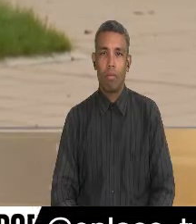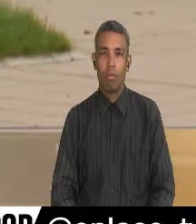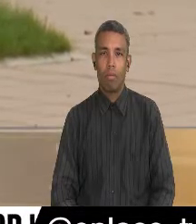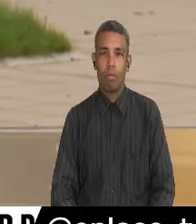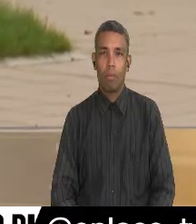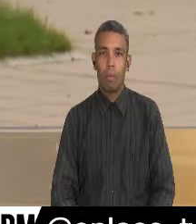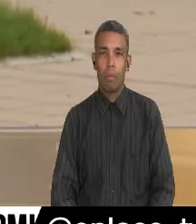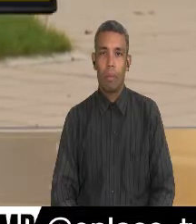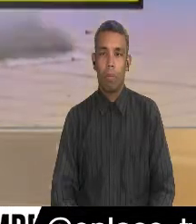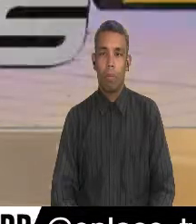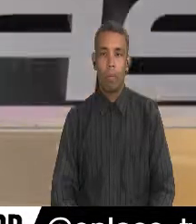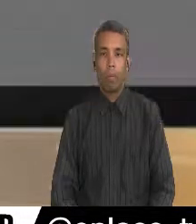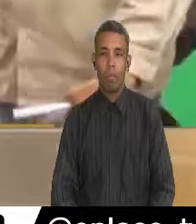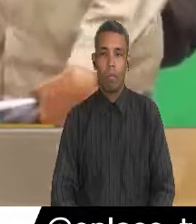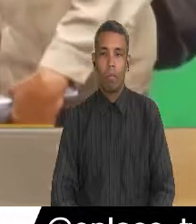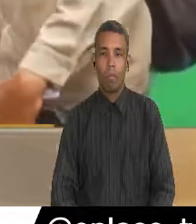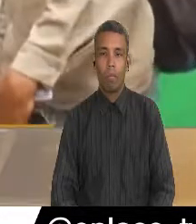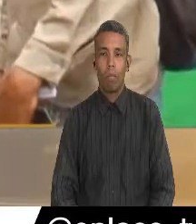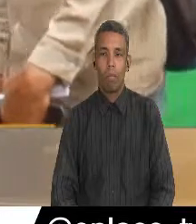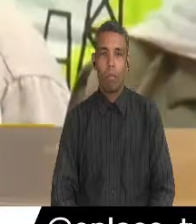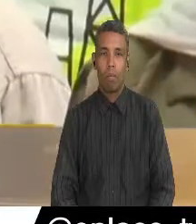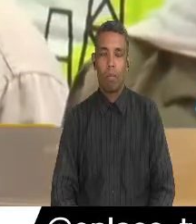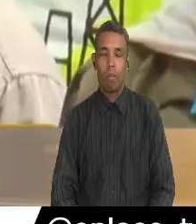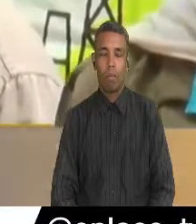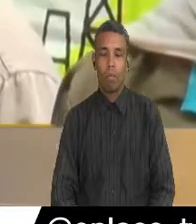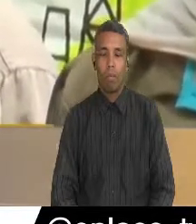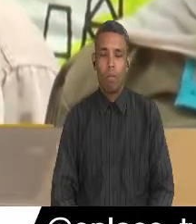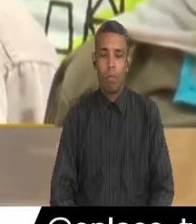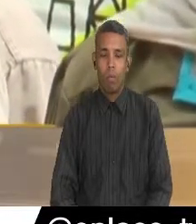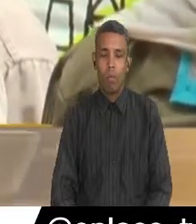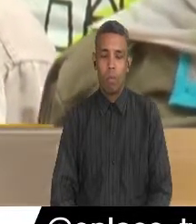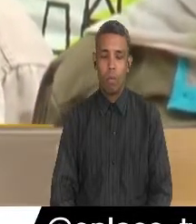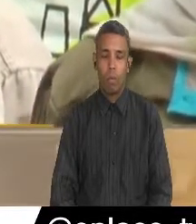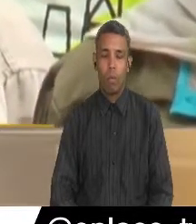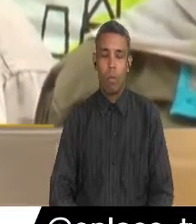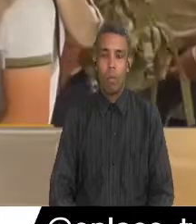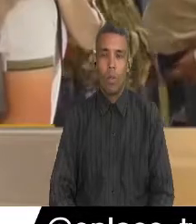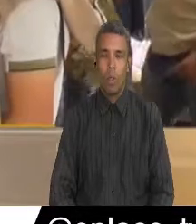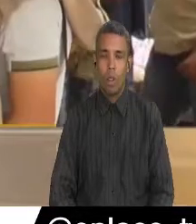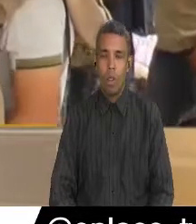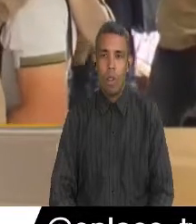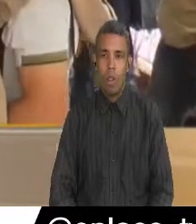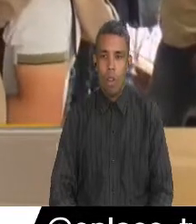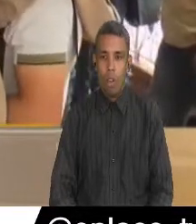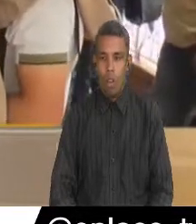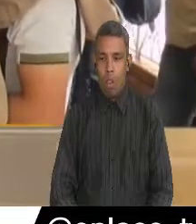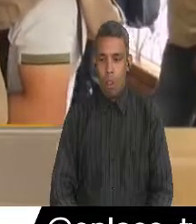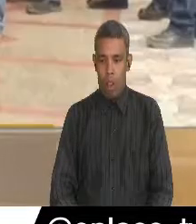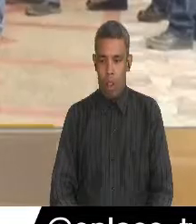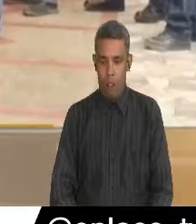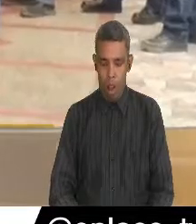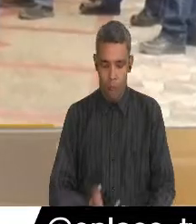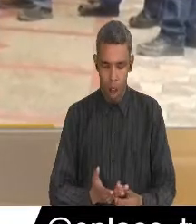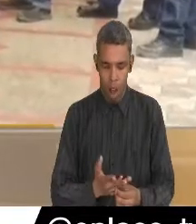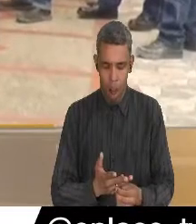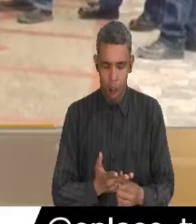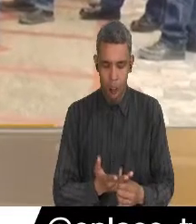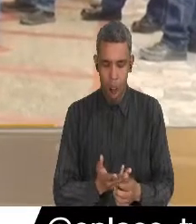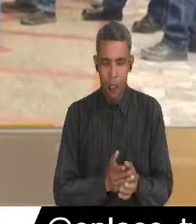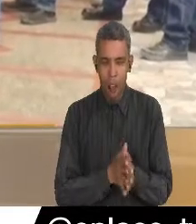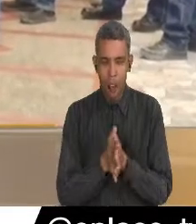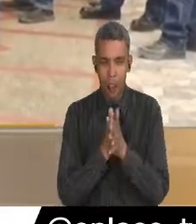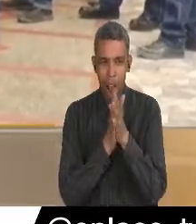Espera información en minutos. Trabajador de firma Mota Engil pidió a esta compañía que responda ante el cese de actividades que lleva varias semanas y afecta